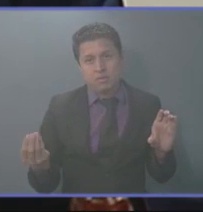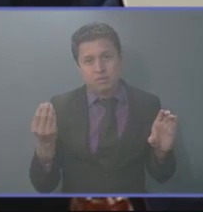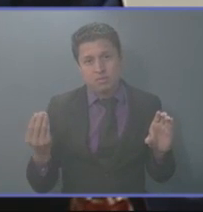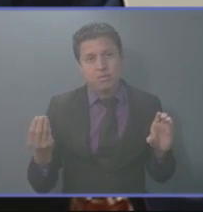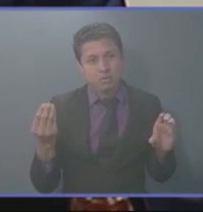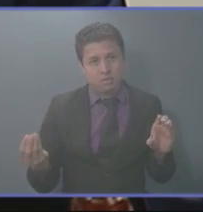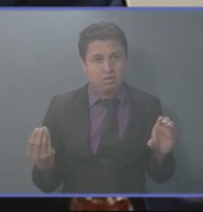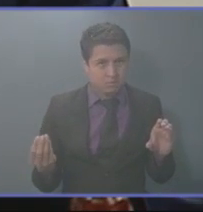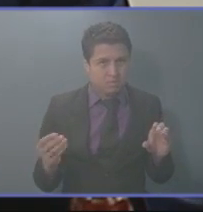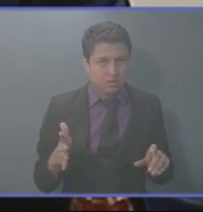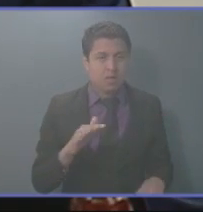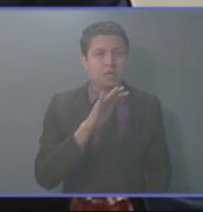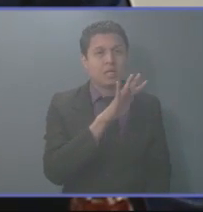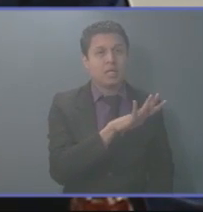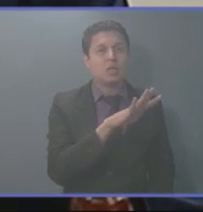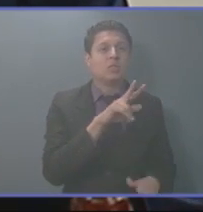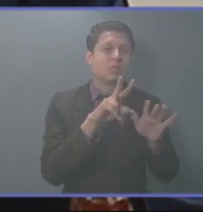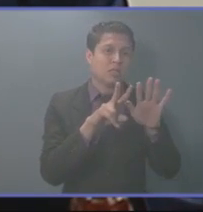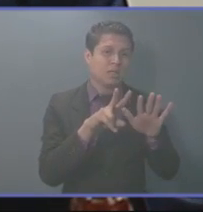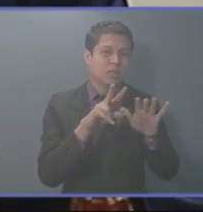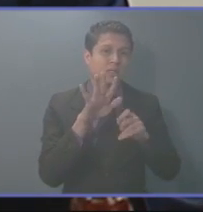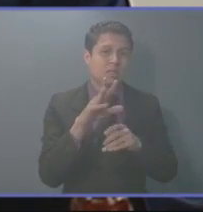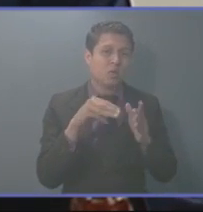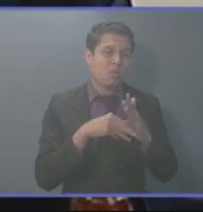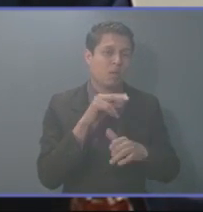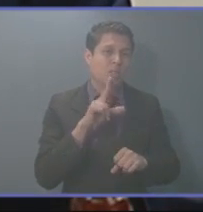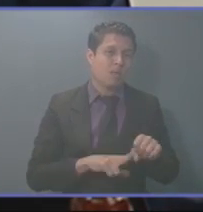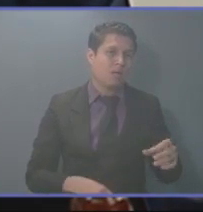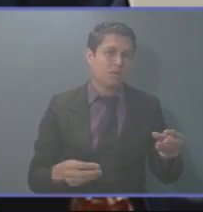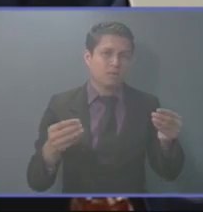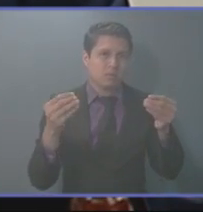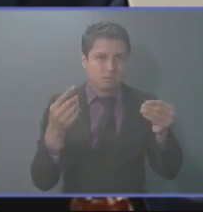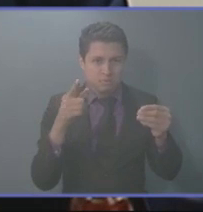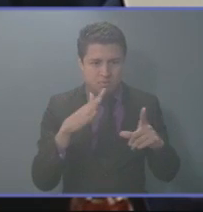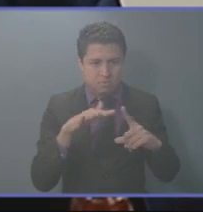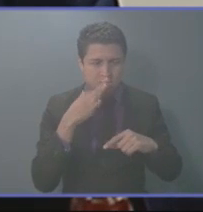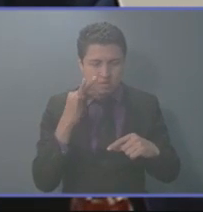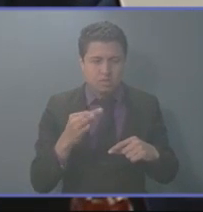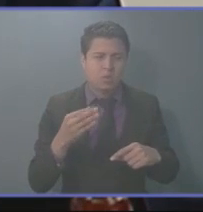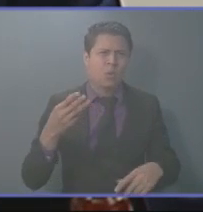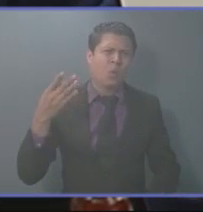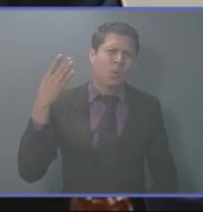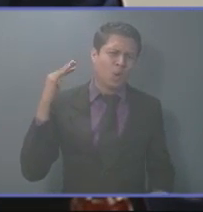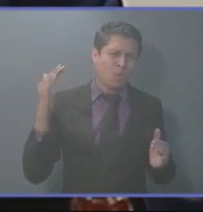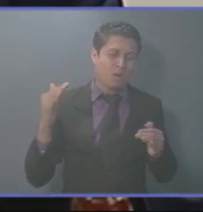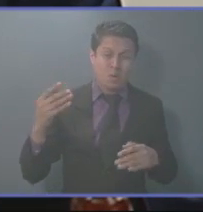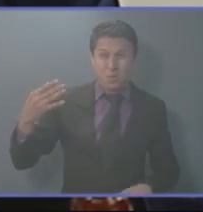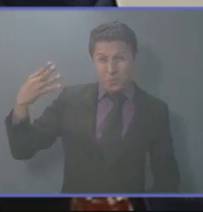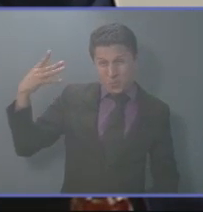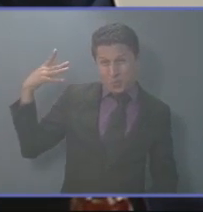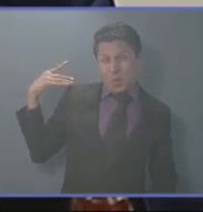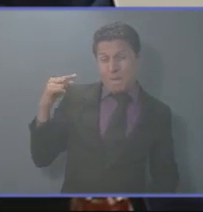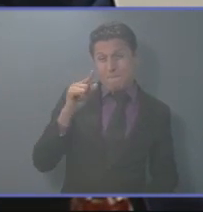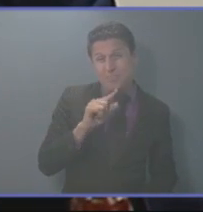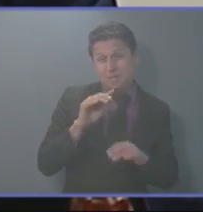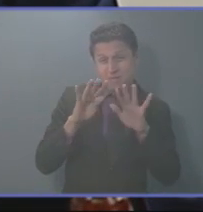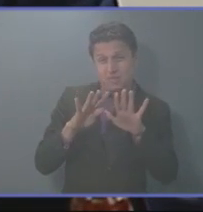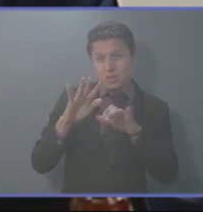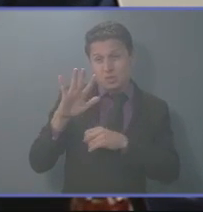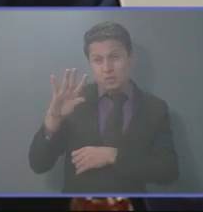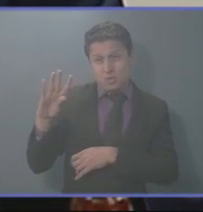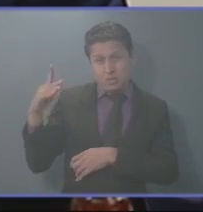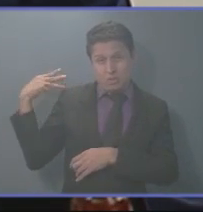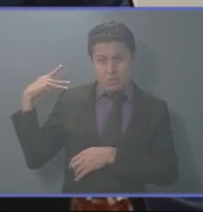aproximadamente 575 mil dólares. Para la realidad de 1954 quizás fue